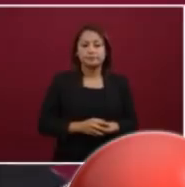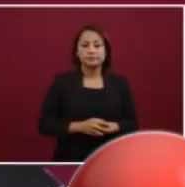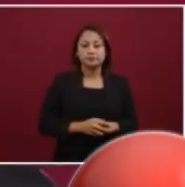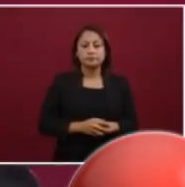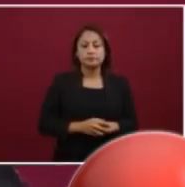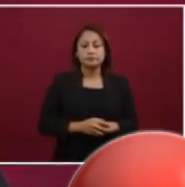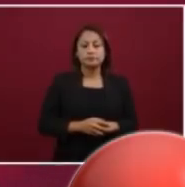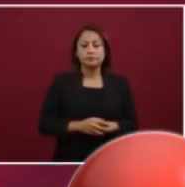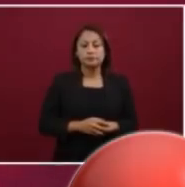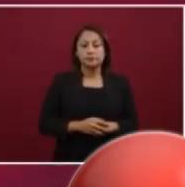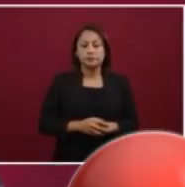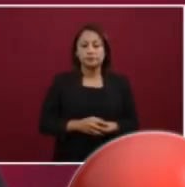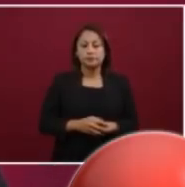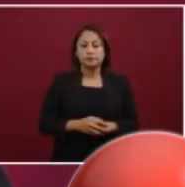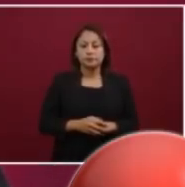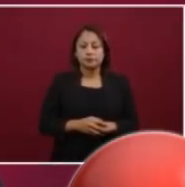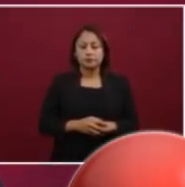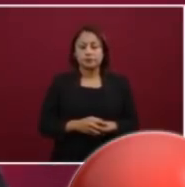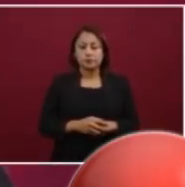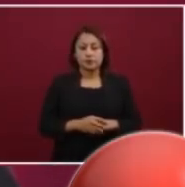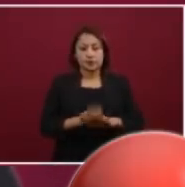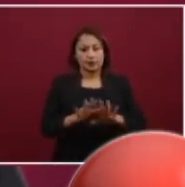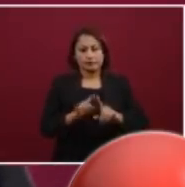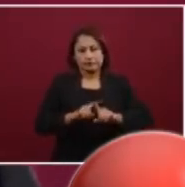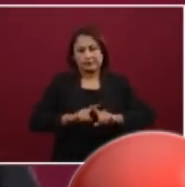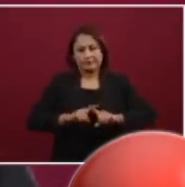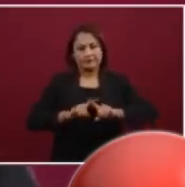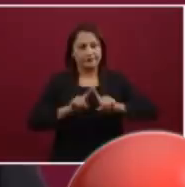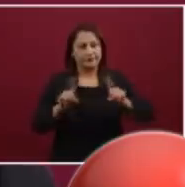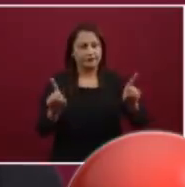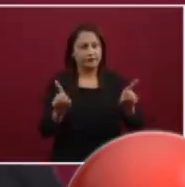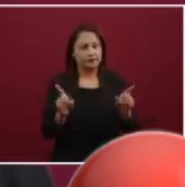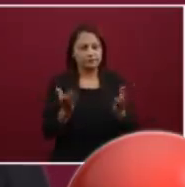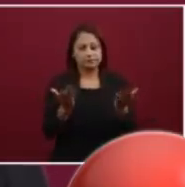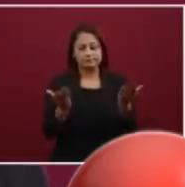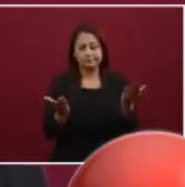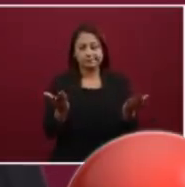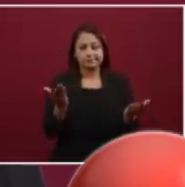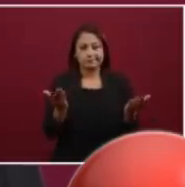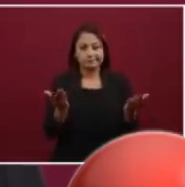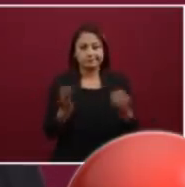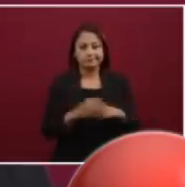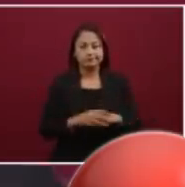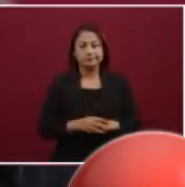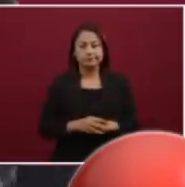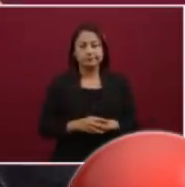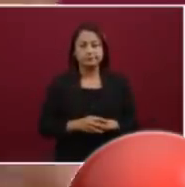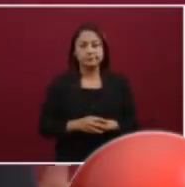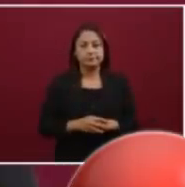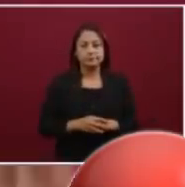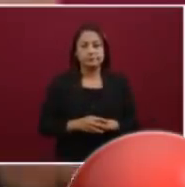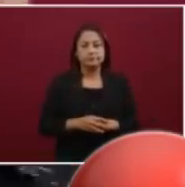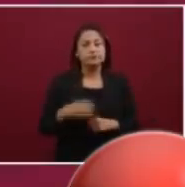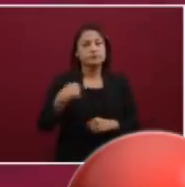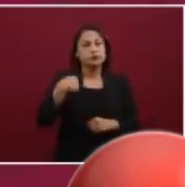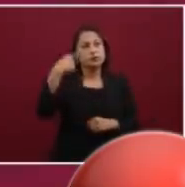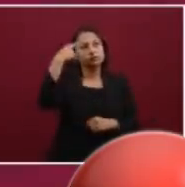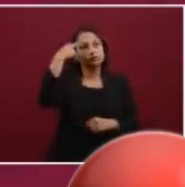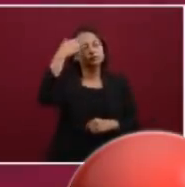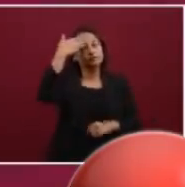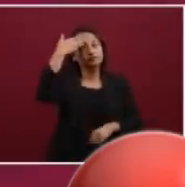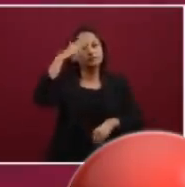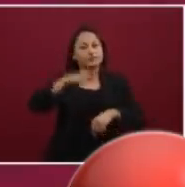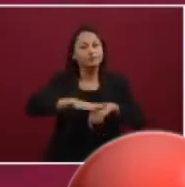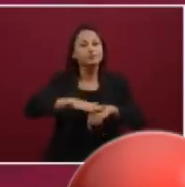que son cosas distintas. ¿Sí? ¿Por qué tengo lo de 10,000 millones en la